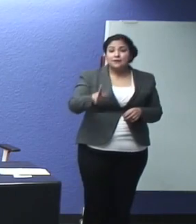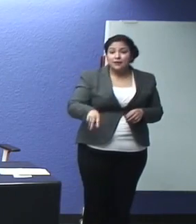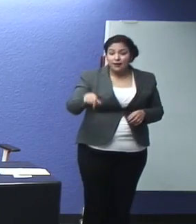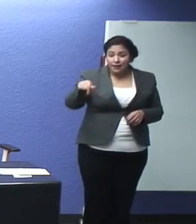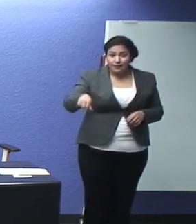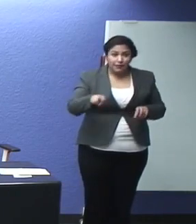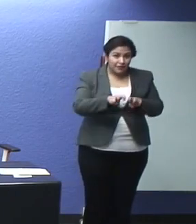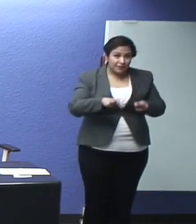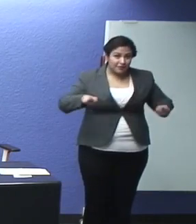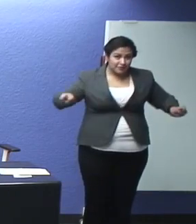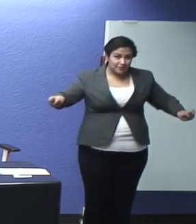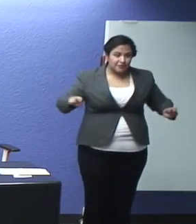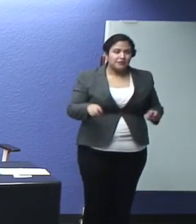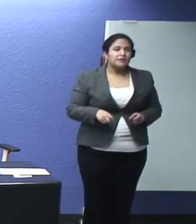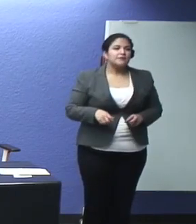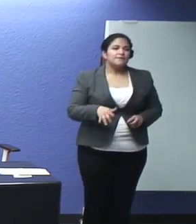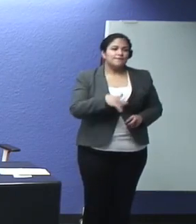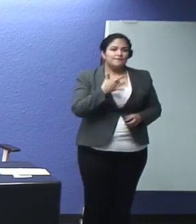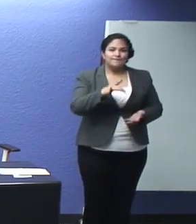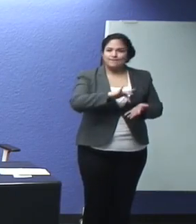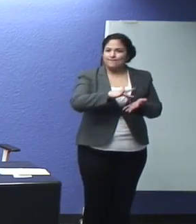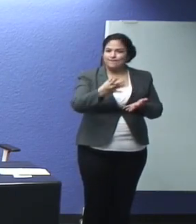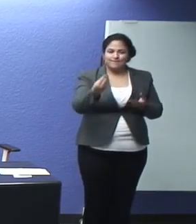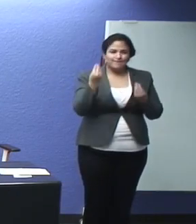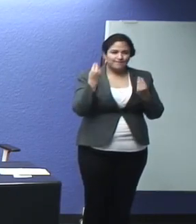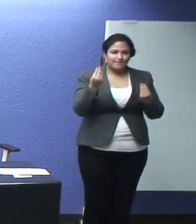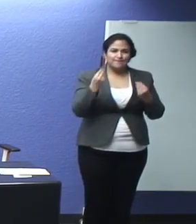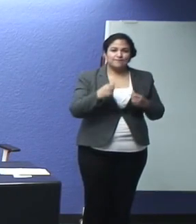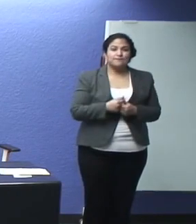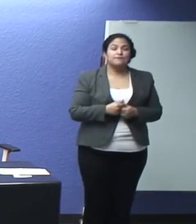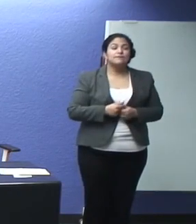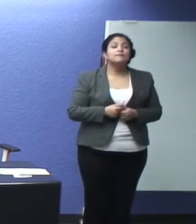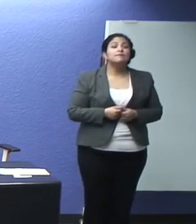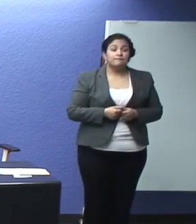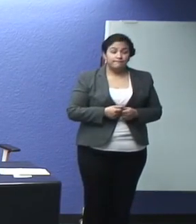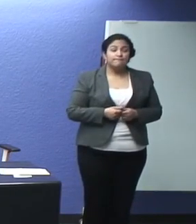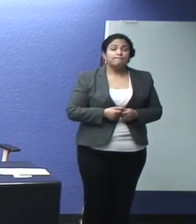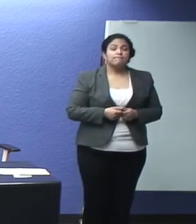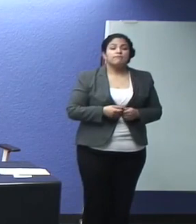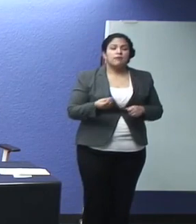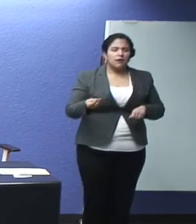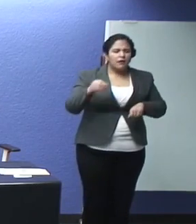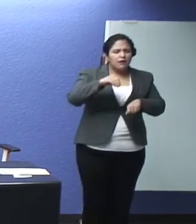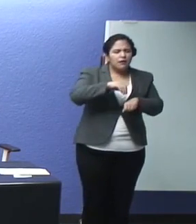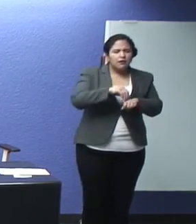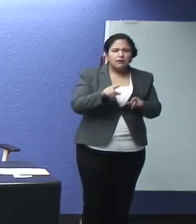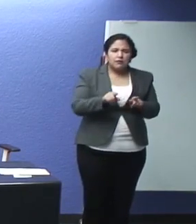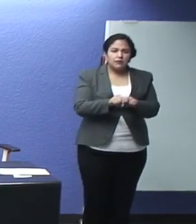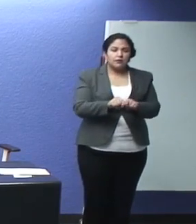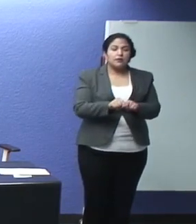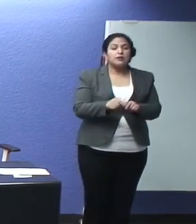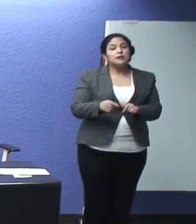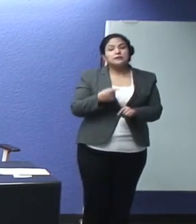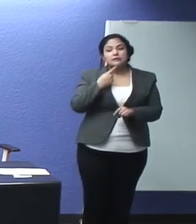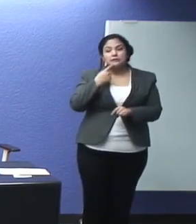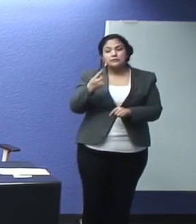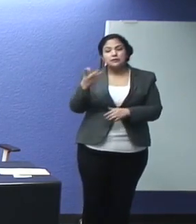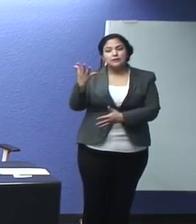mesa. Y sin más, simplemente decirles que tendrán de 15 a 20